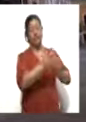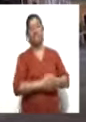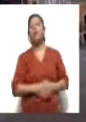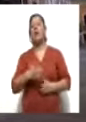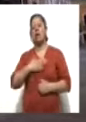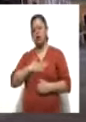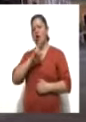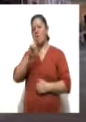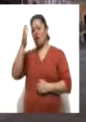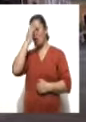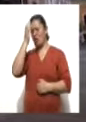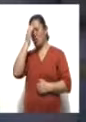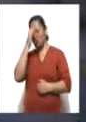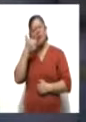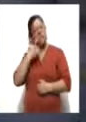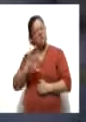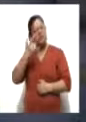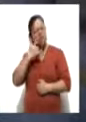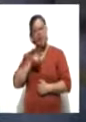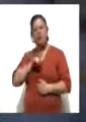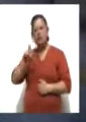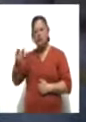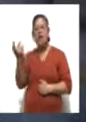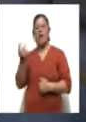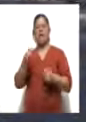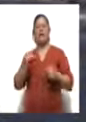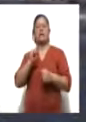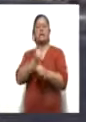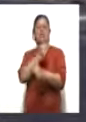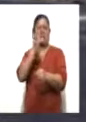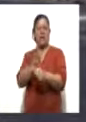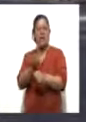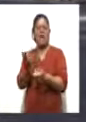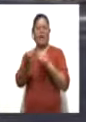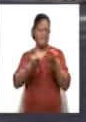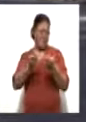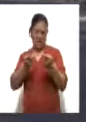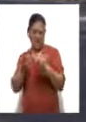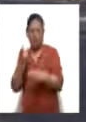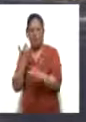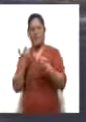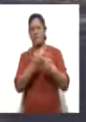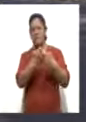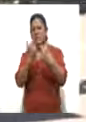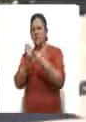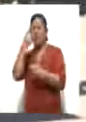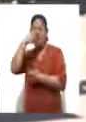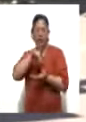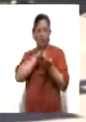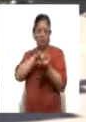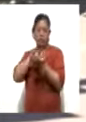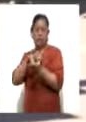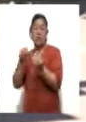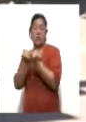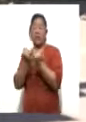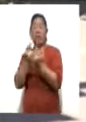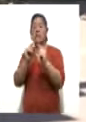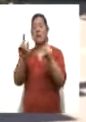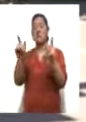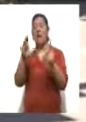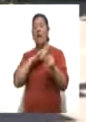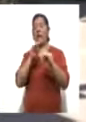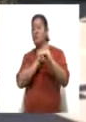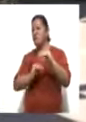de Planeación y Finanzas para otorgar estos apoyos, así como la labor que realiza para que Tlaxcala destaque como uno de los 3 estados a